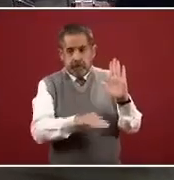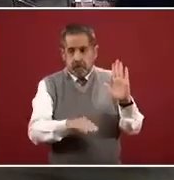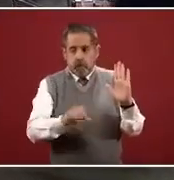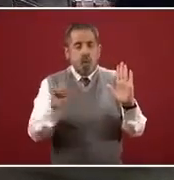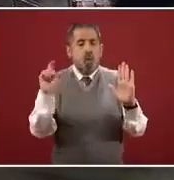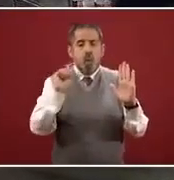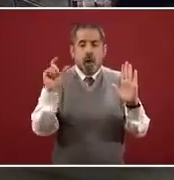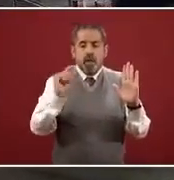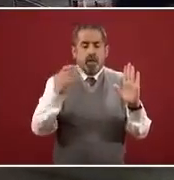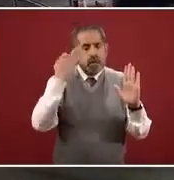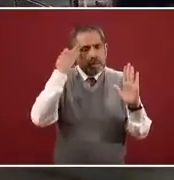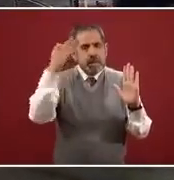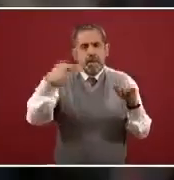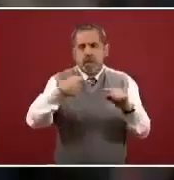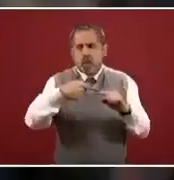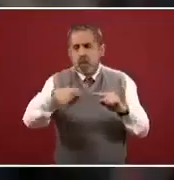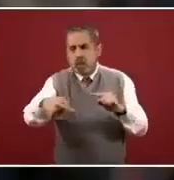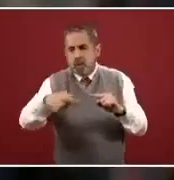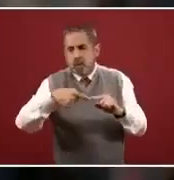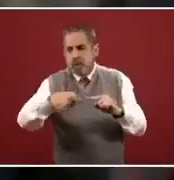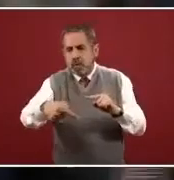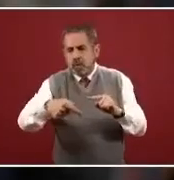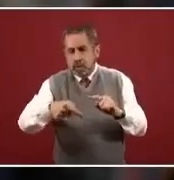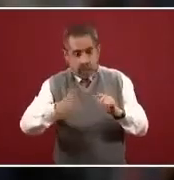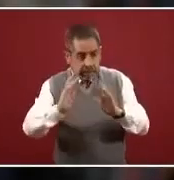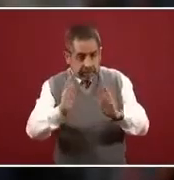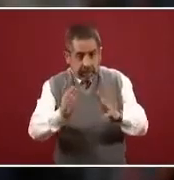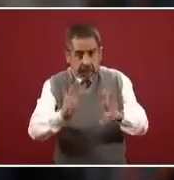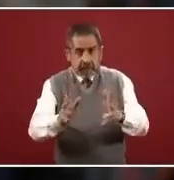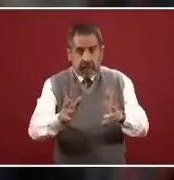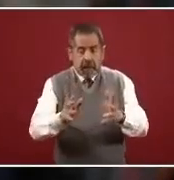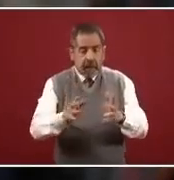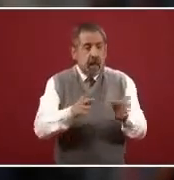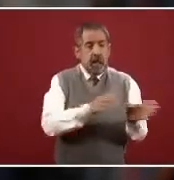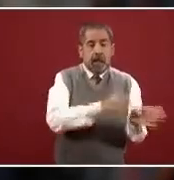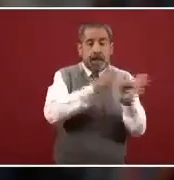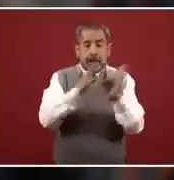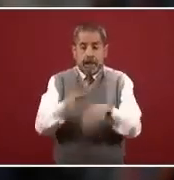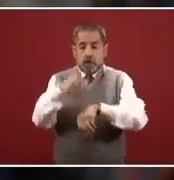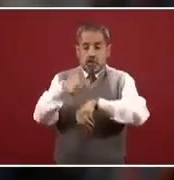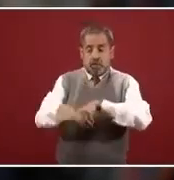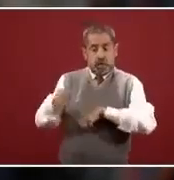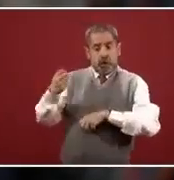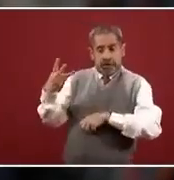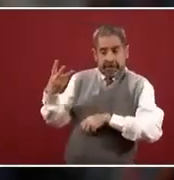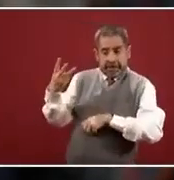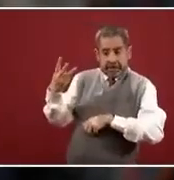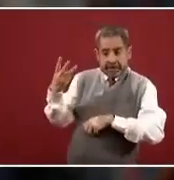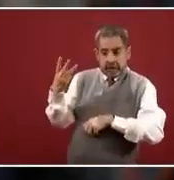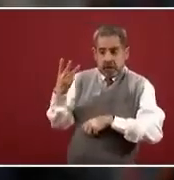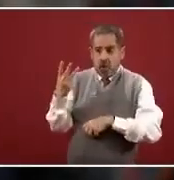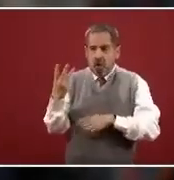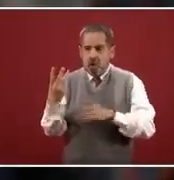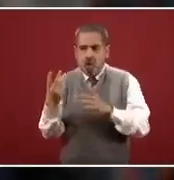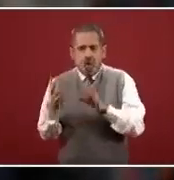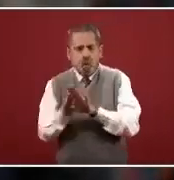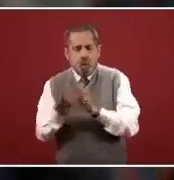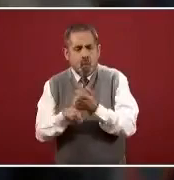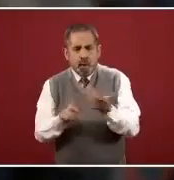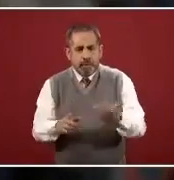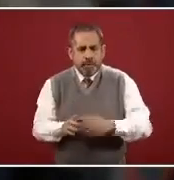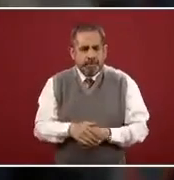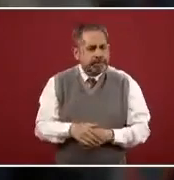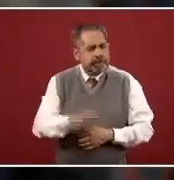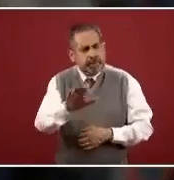estaríamos pensando? O sea, si es que llegáramos a la fase 3. Y la otra pregunta, seguimos